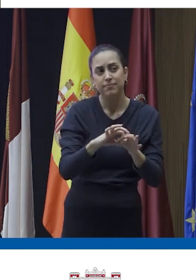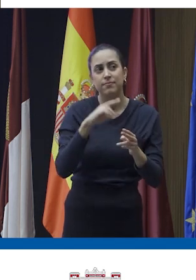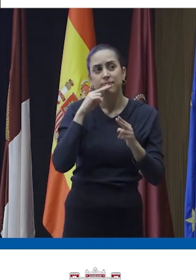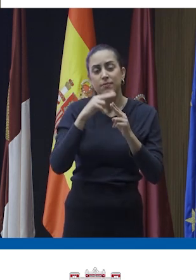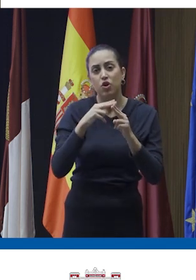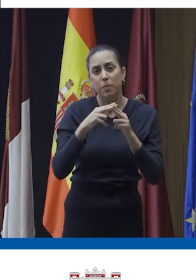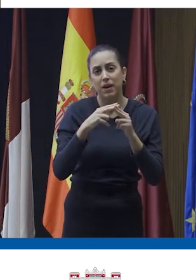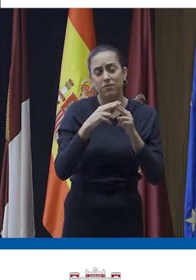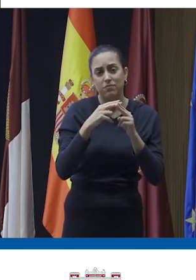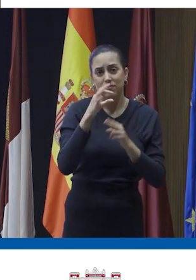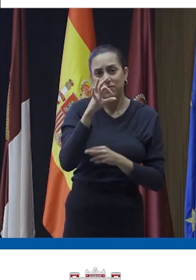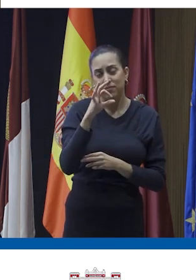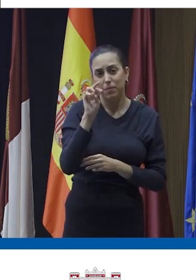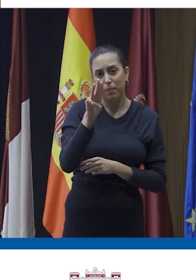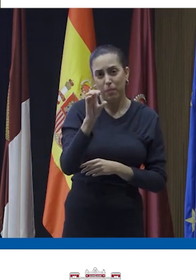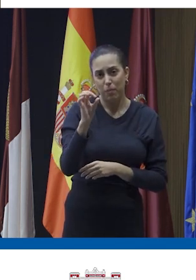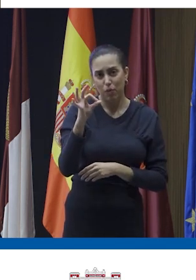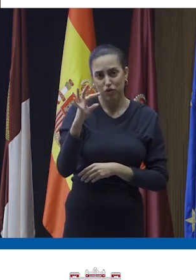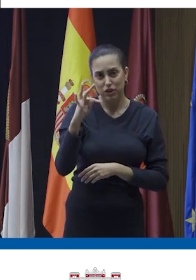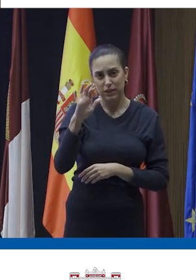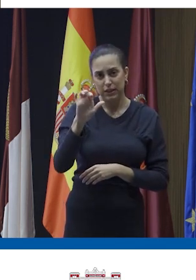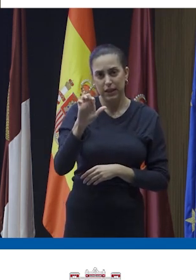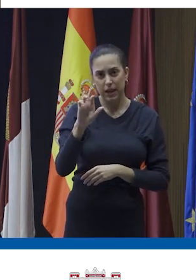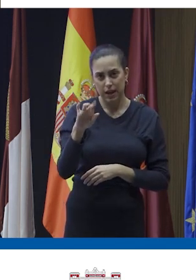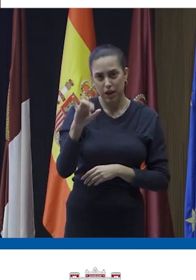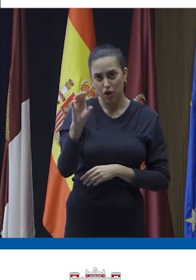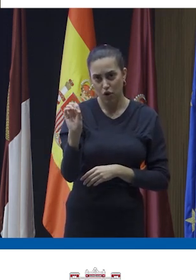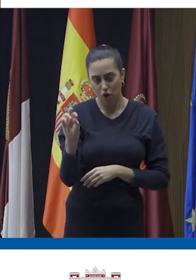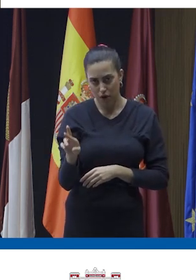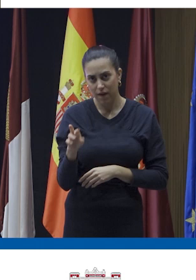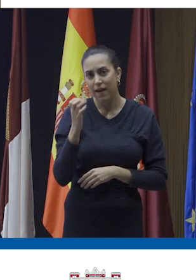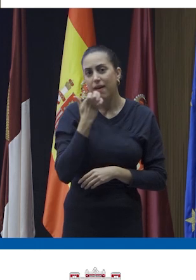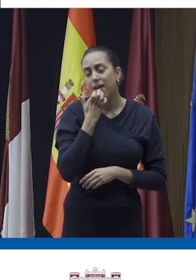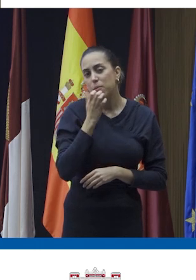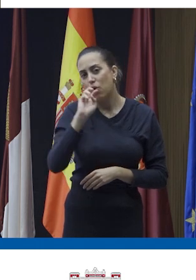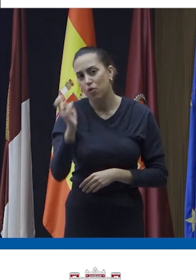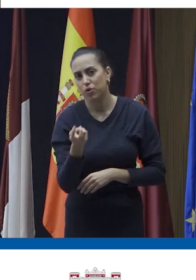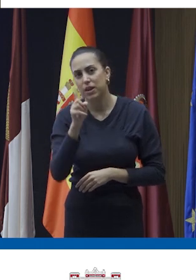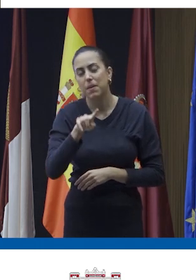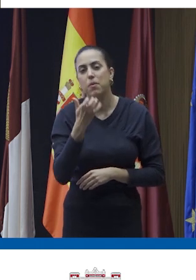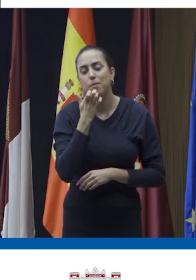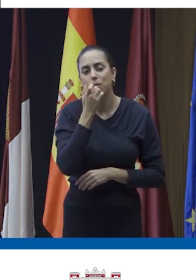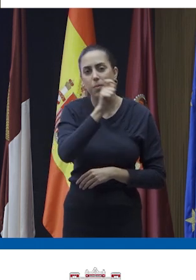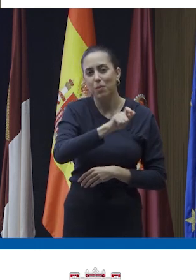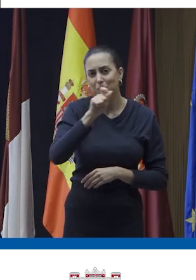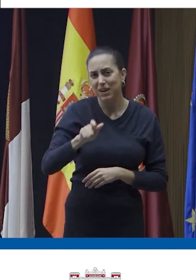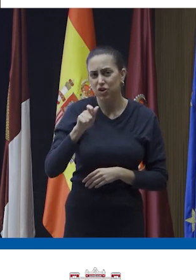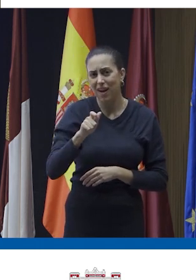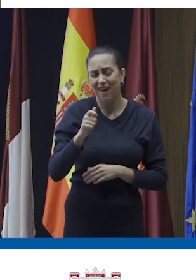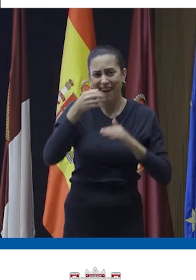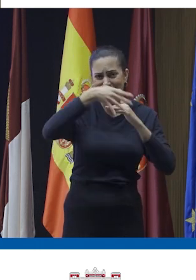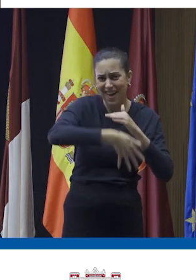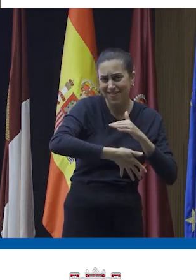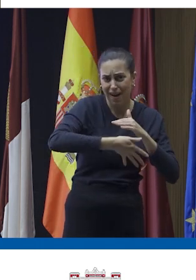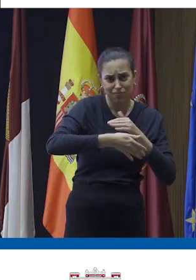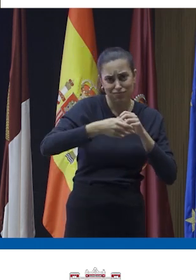otro tipo de cataratas para que veáis que hay más ejemplos, pero bueno, en pacientes, pues por ejemplo, que la catarata está muy avanzada, pues podemos